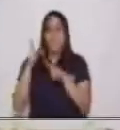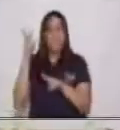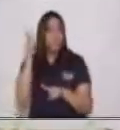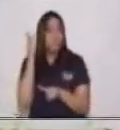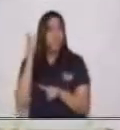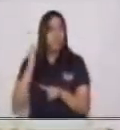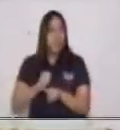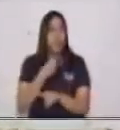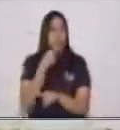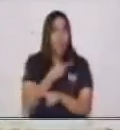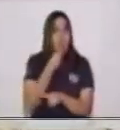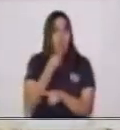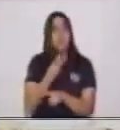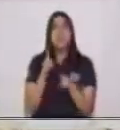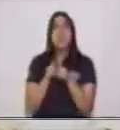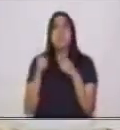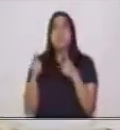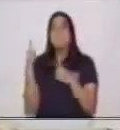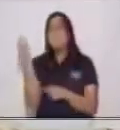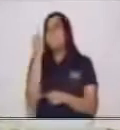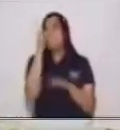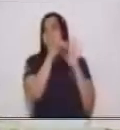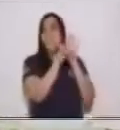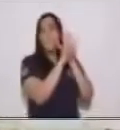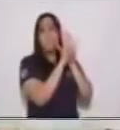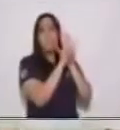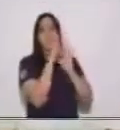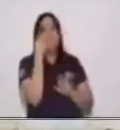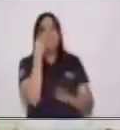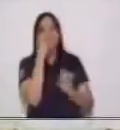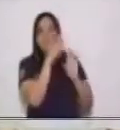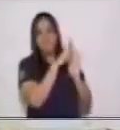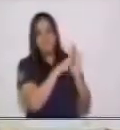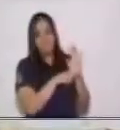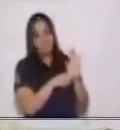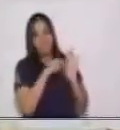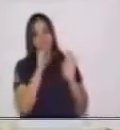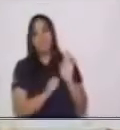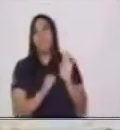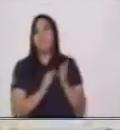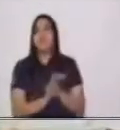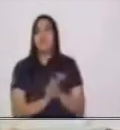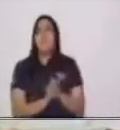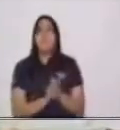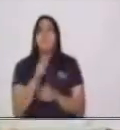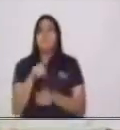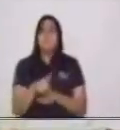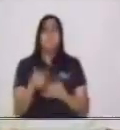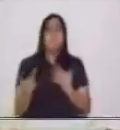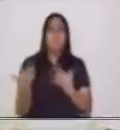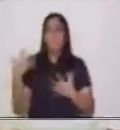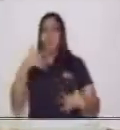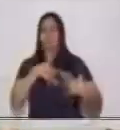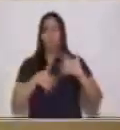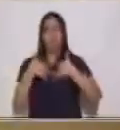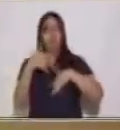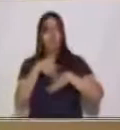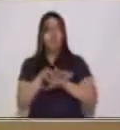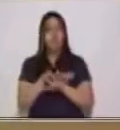es importante que identifiques las reglas de cada una de ellas. Esta es una combinación de letras que